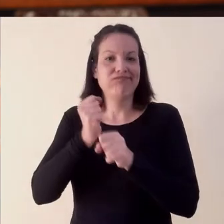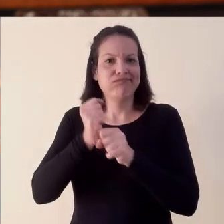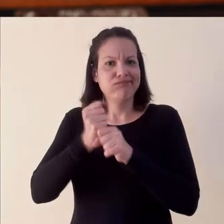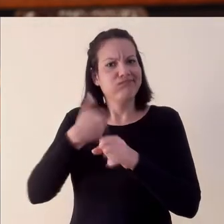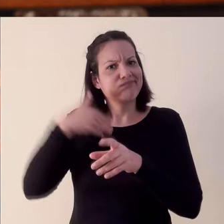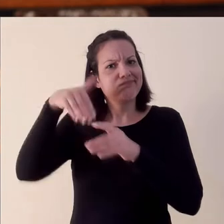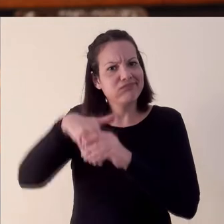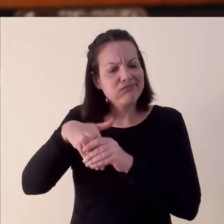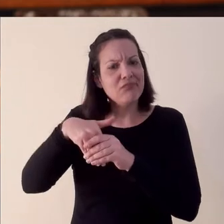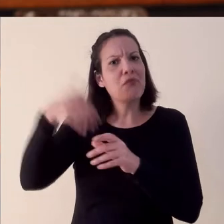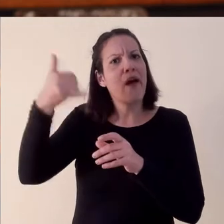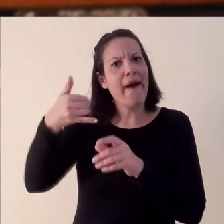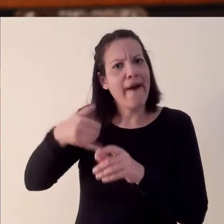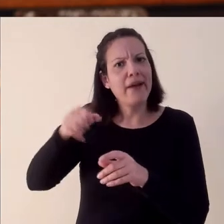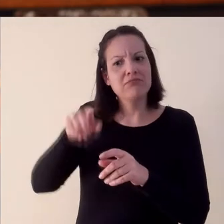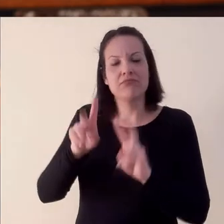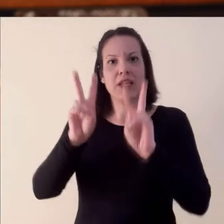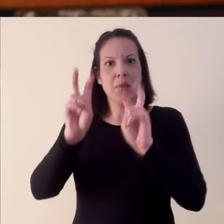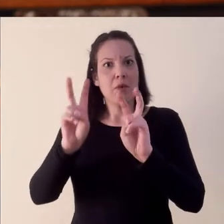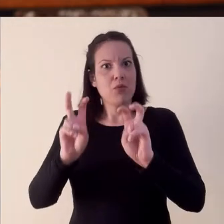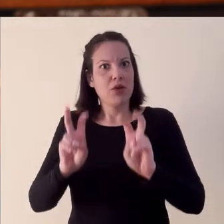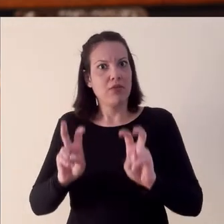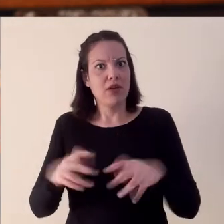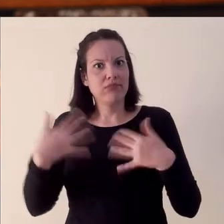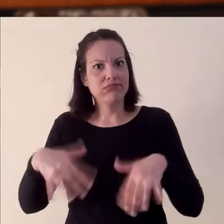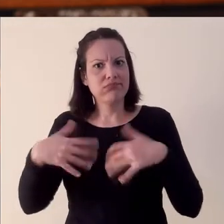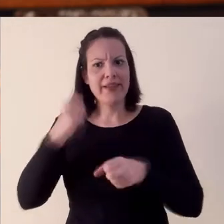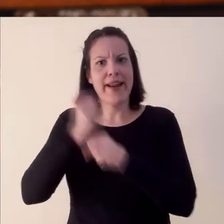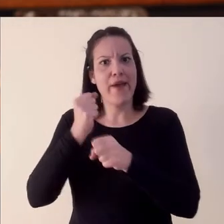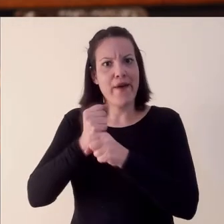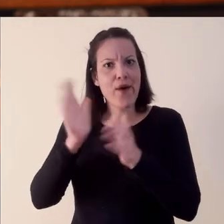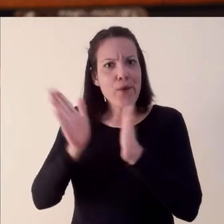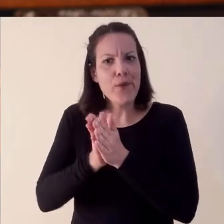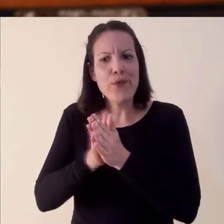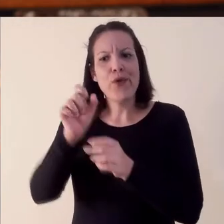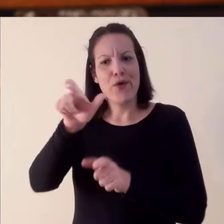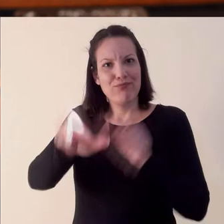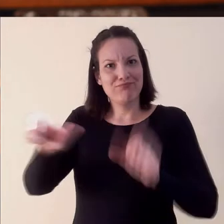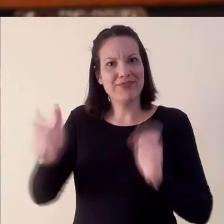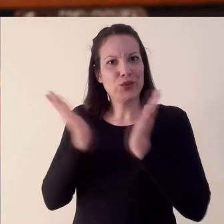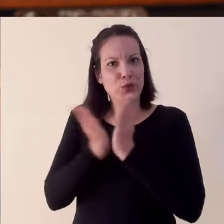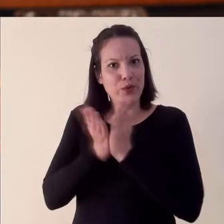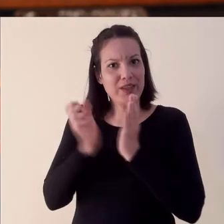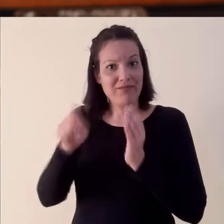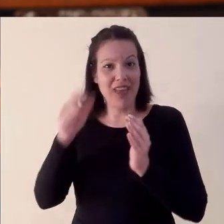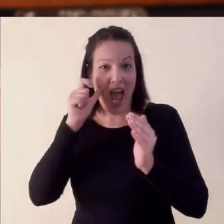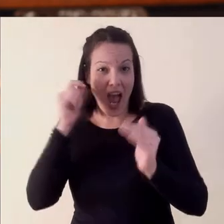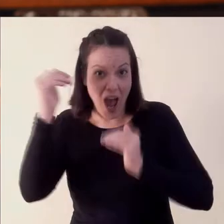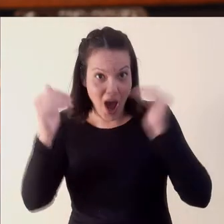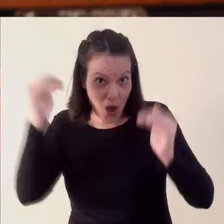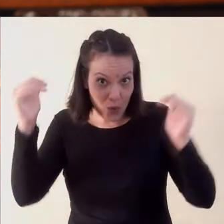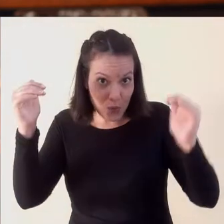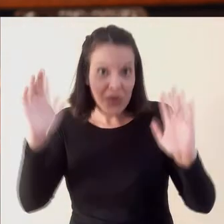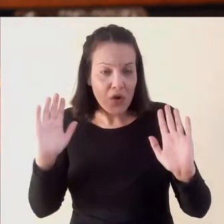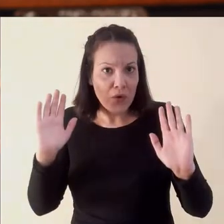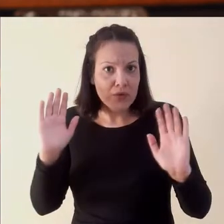bueno, hay muchos temas para trabajar con las y los estudiantes, adultos, adultas, que